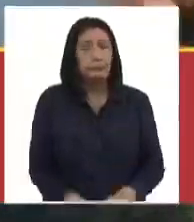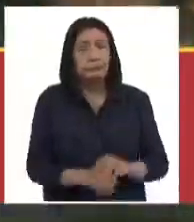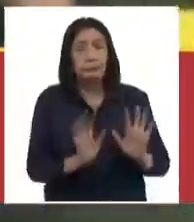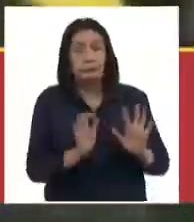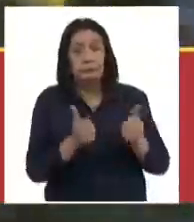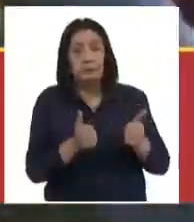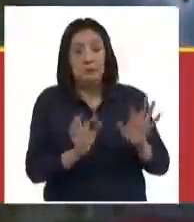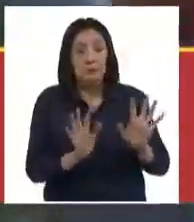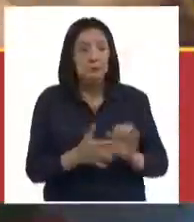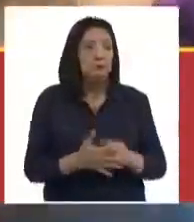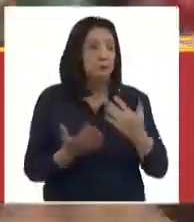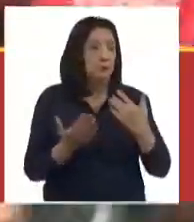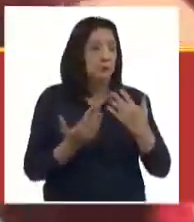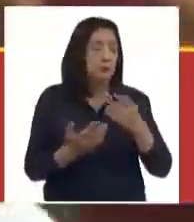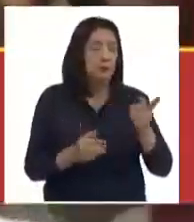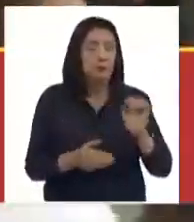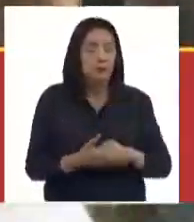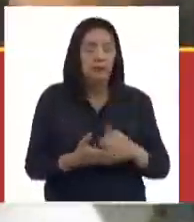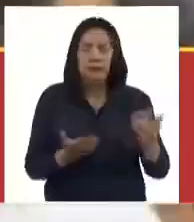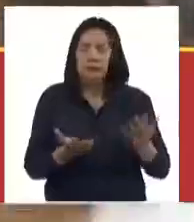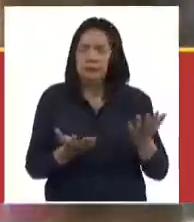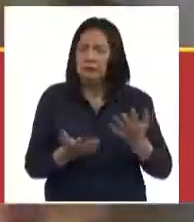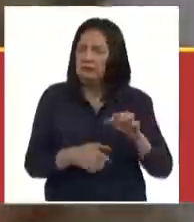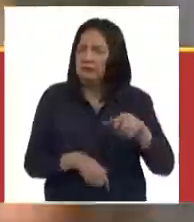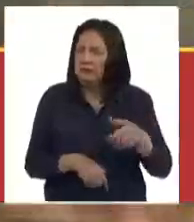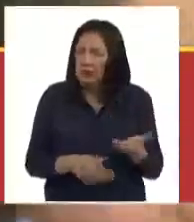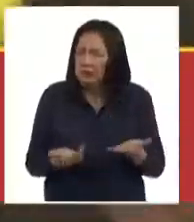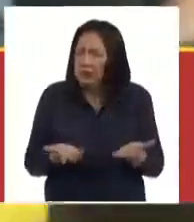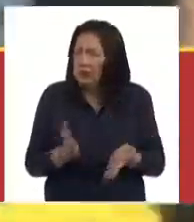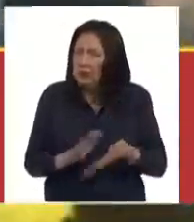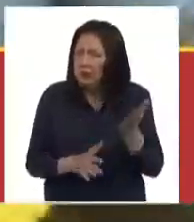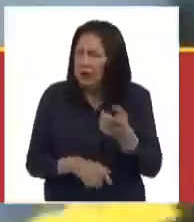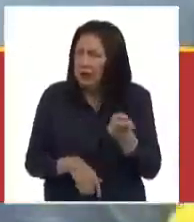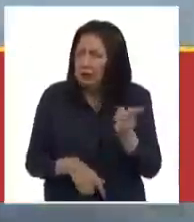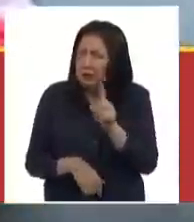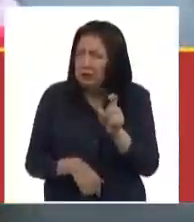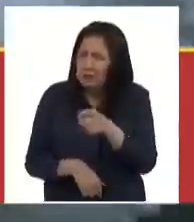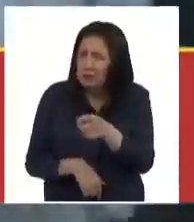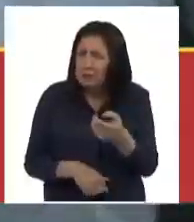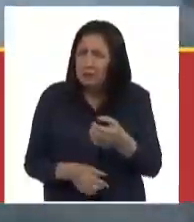Bien, ¿se va a dirigir exactamente a dónde ha dicho Jorge, por favor?